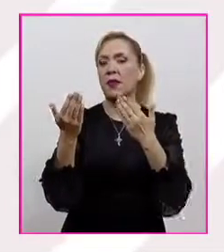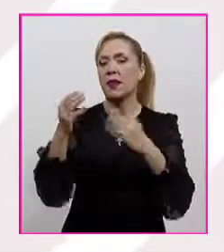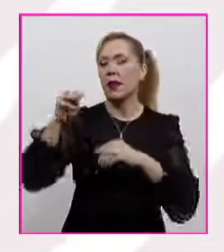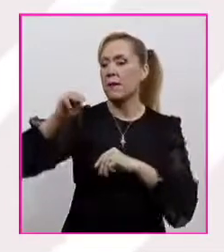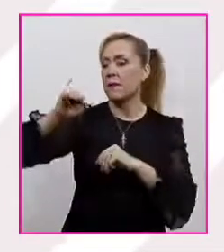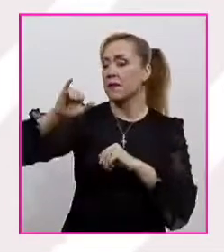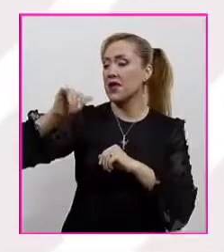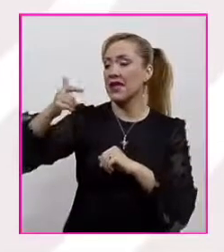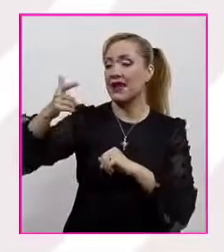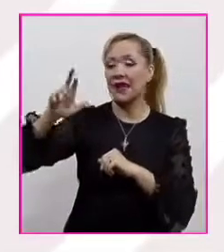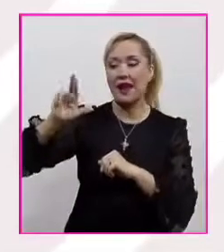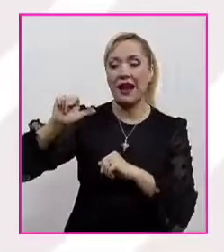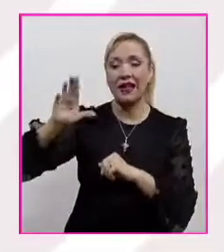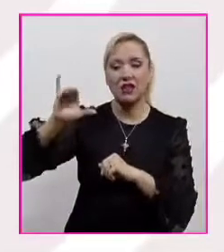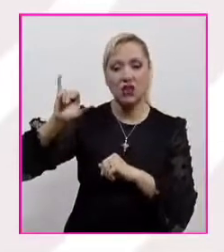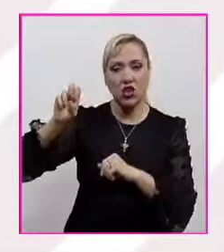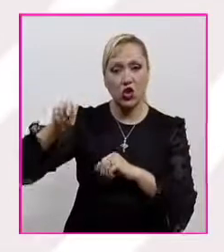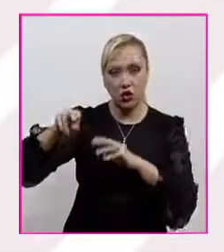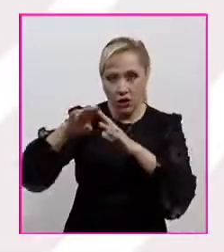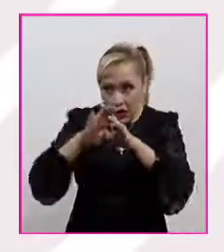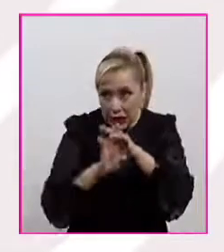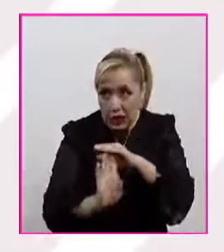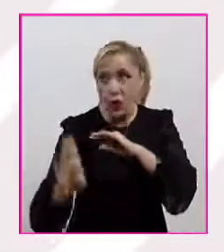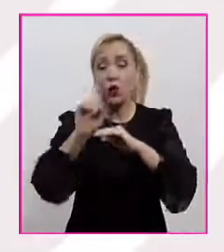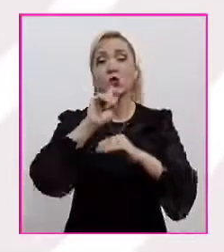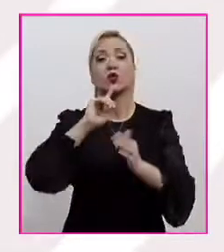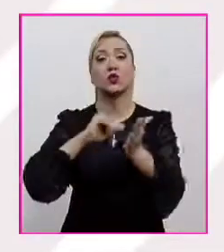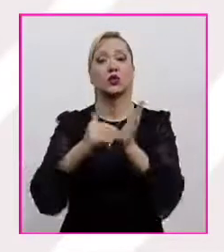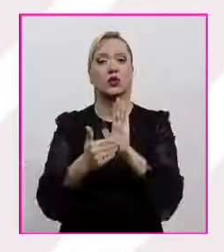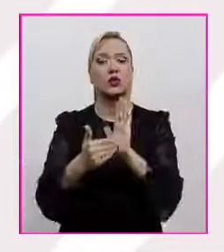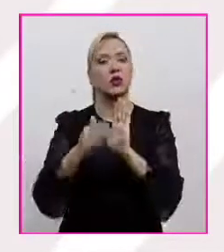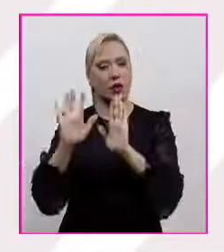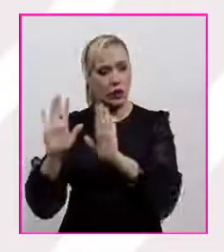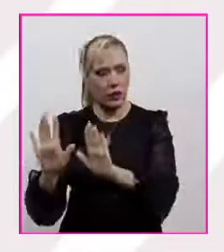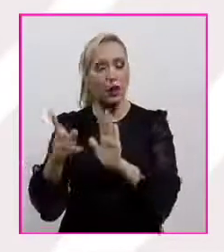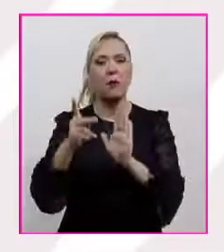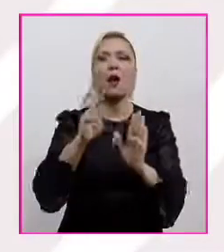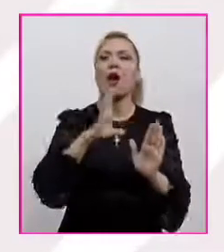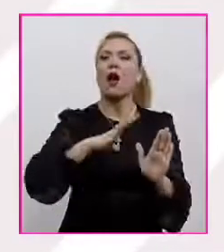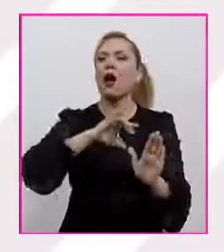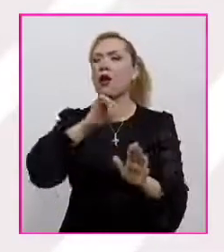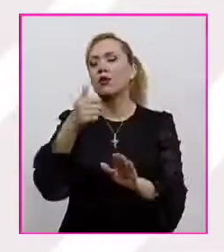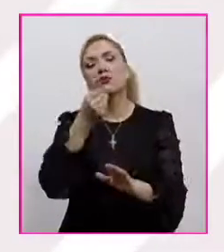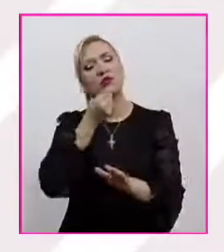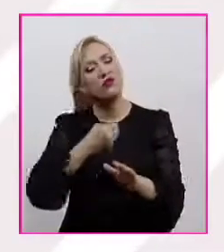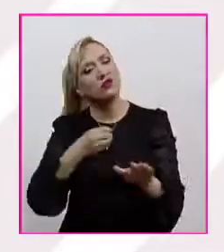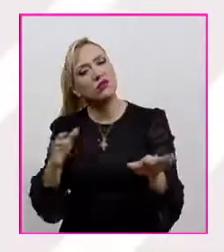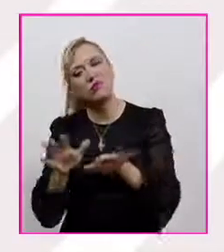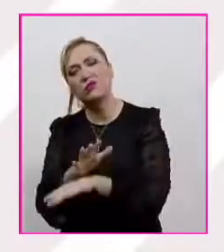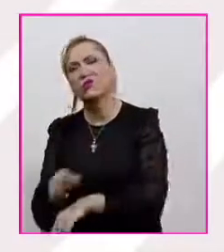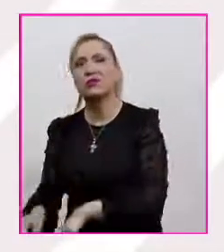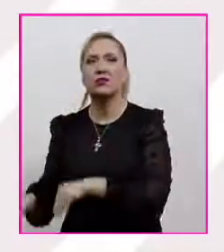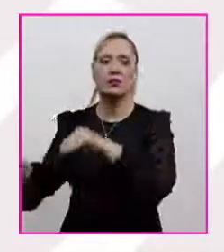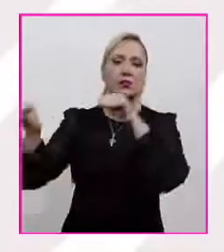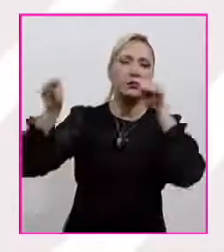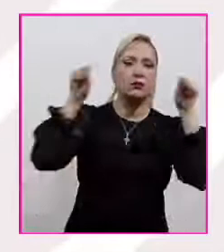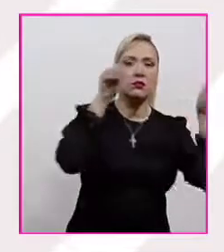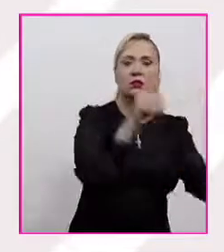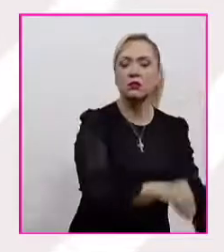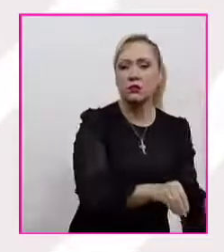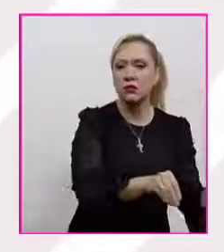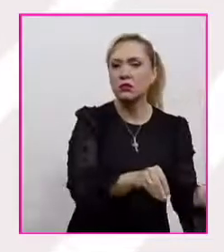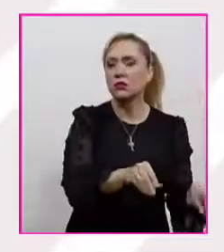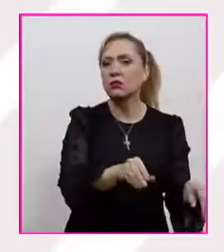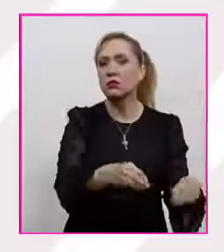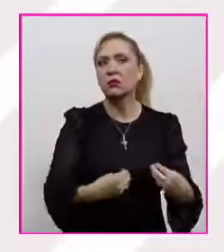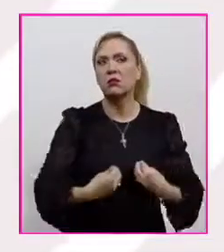una perspectiva racista y xenofóbica y esta idea de la movilidad, digamos, asociada